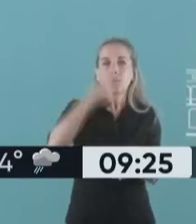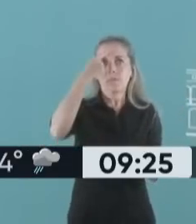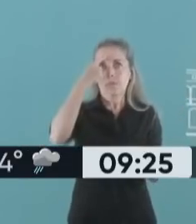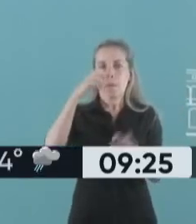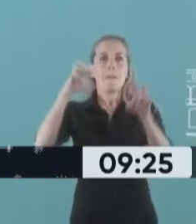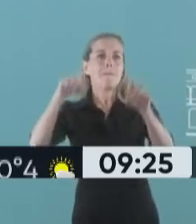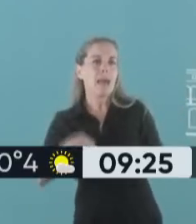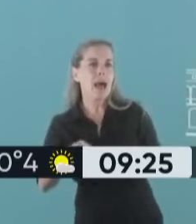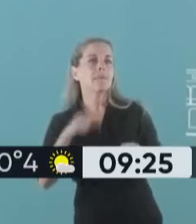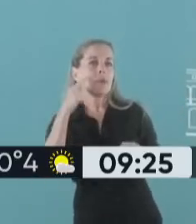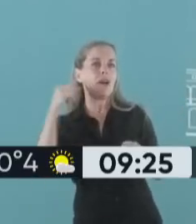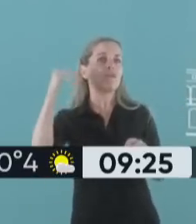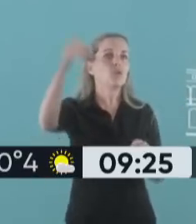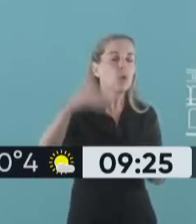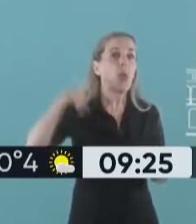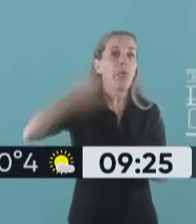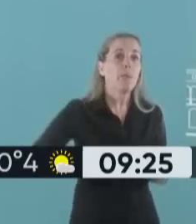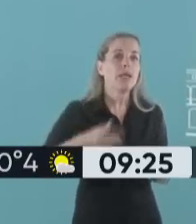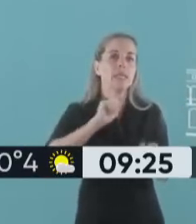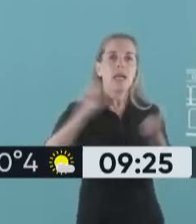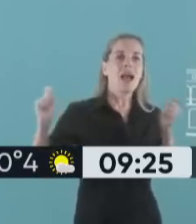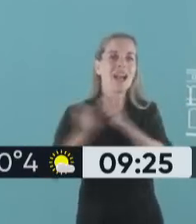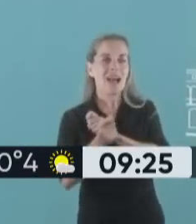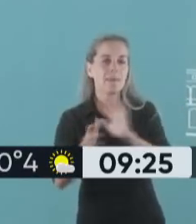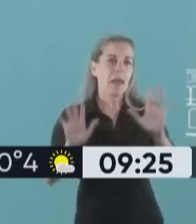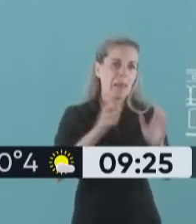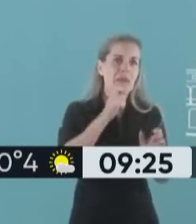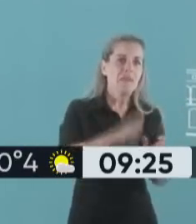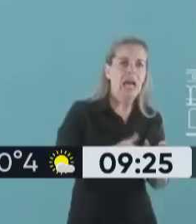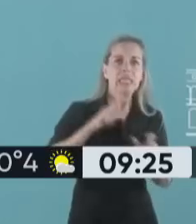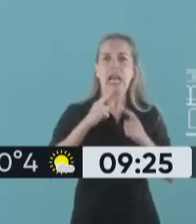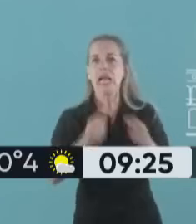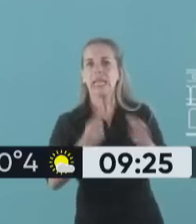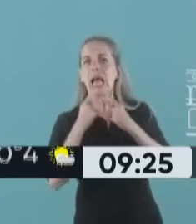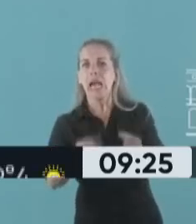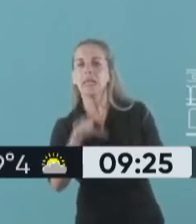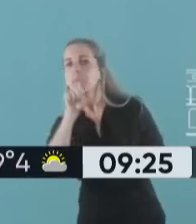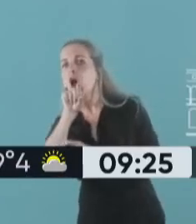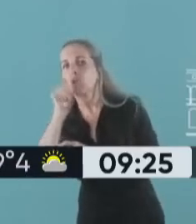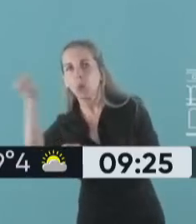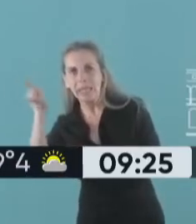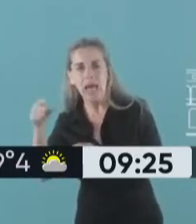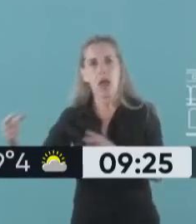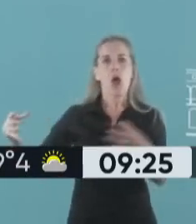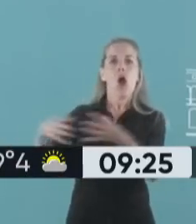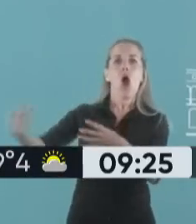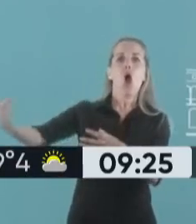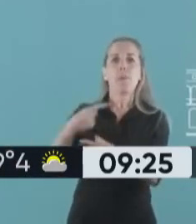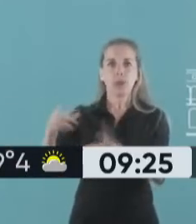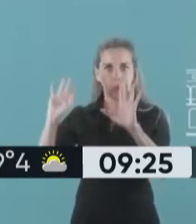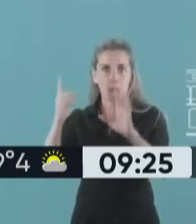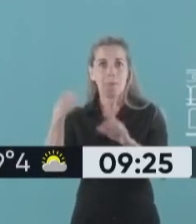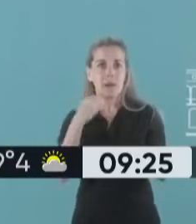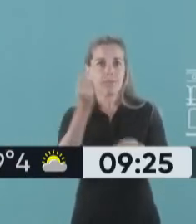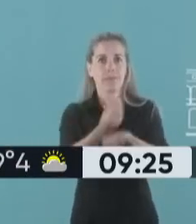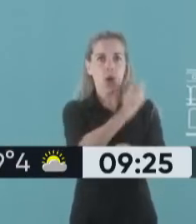hacer de determinada manera, es muy fácil decir cosas o escribir tweets cuando uno está en la oposición o cuando uno no tiene que gobernar y